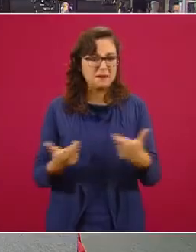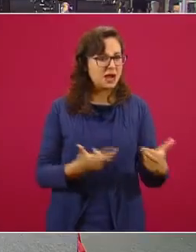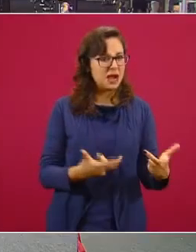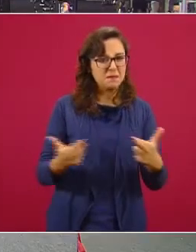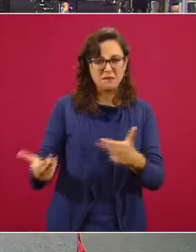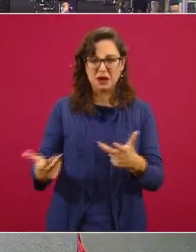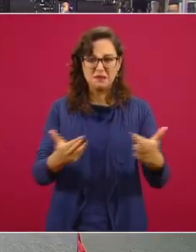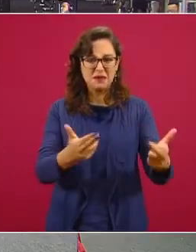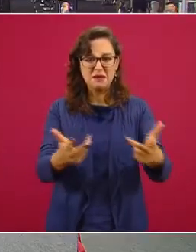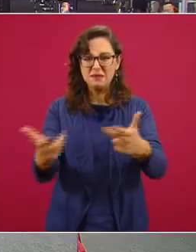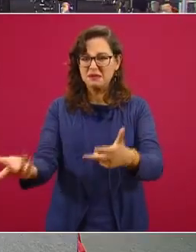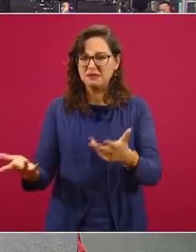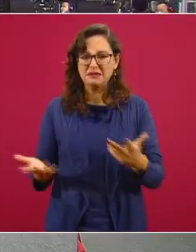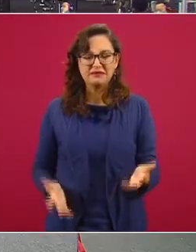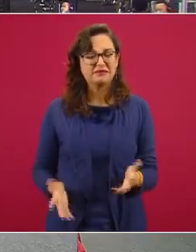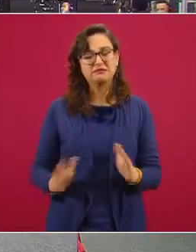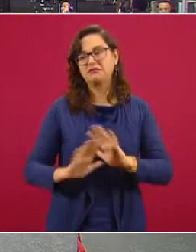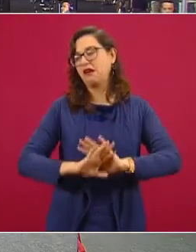INEGI?